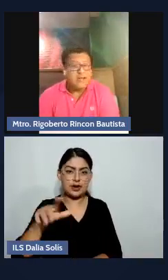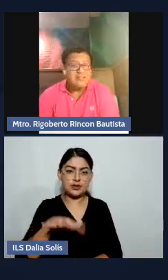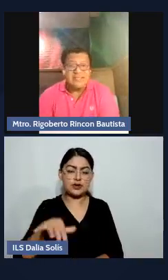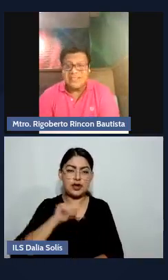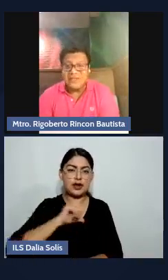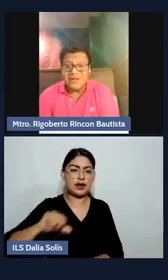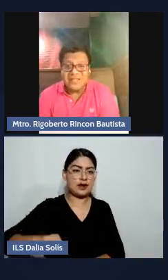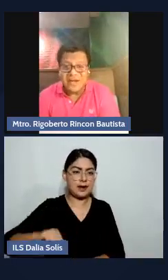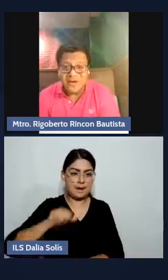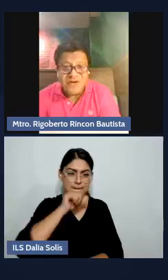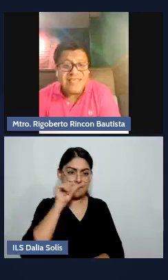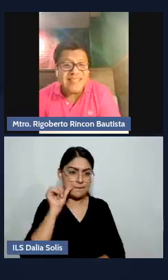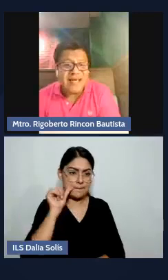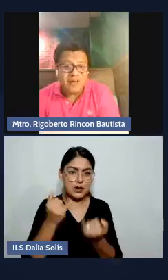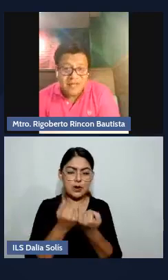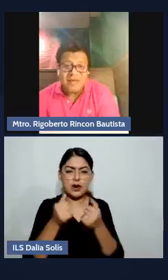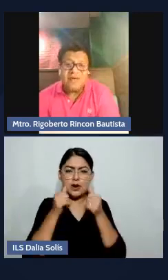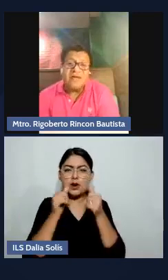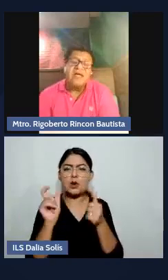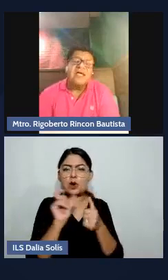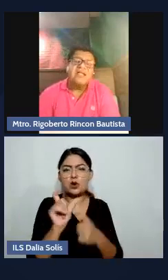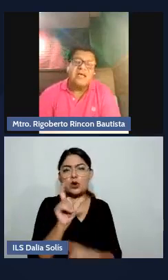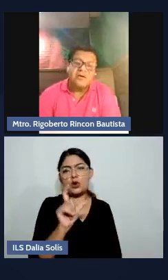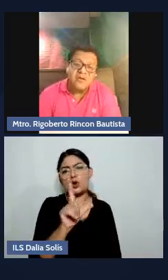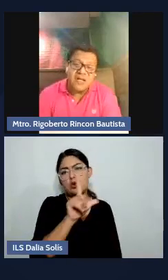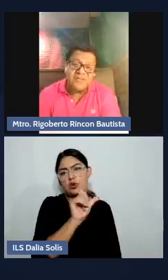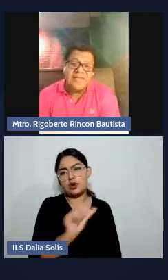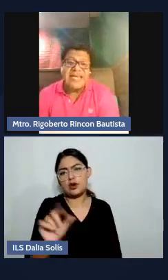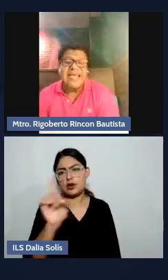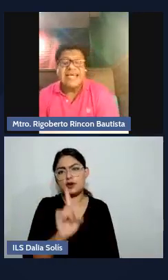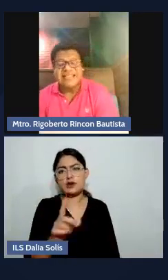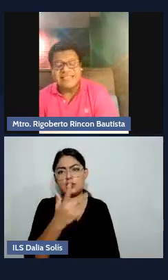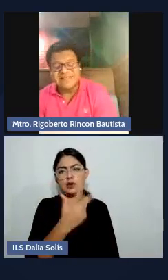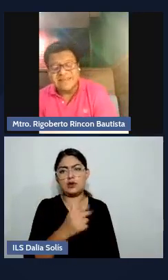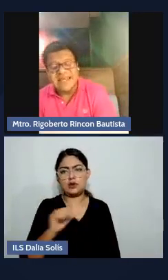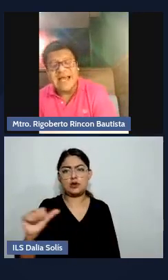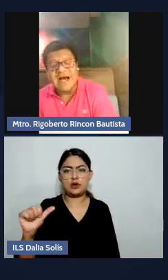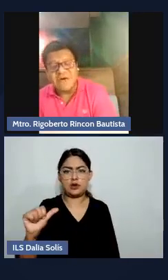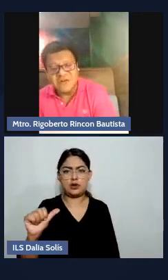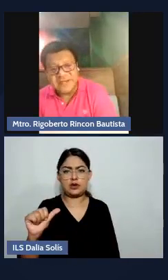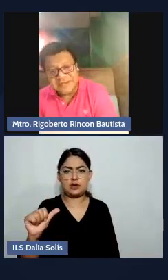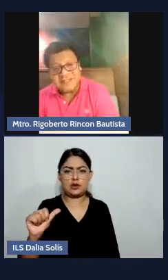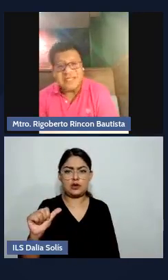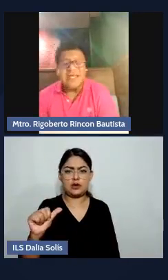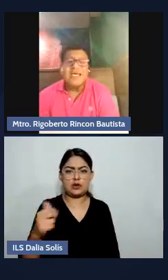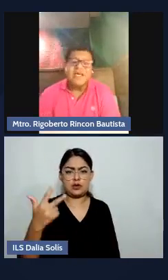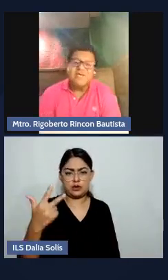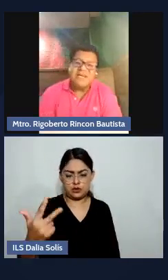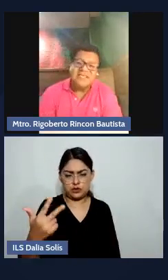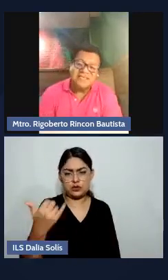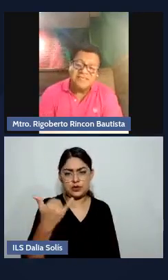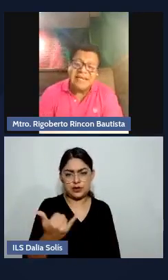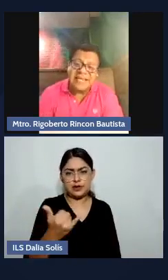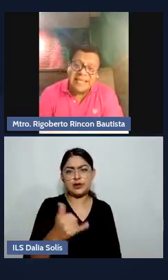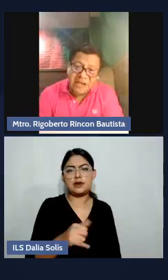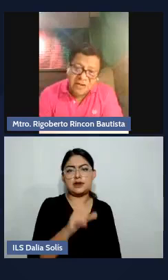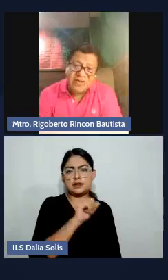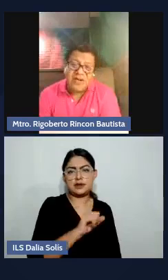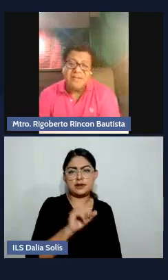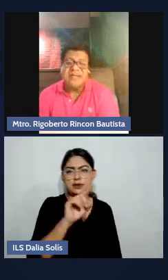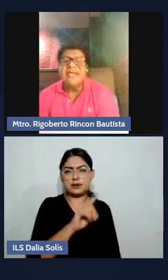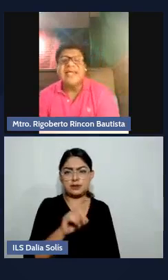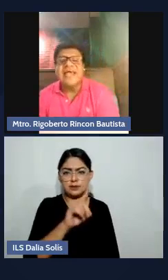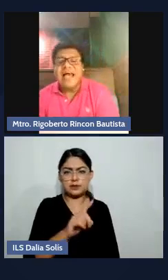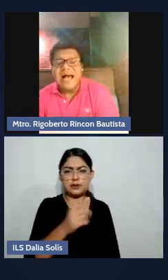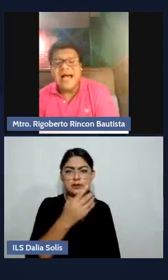de lunes a domingo, de 8 de la mañana, entre semana a 8 de la noche, y fines de semana de 8 de la mañana